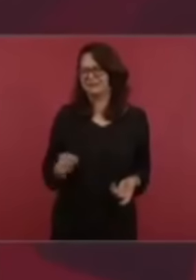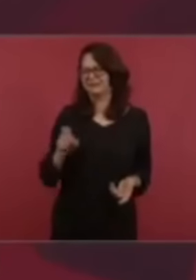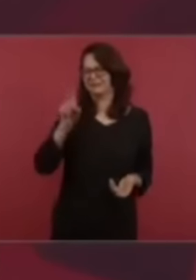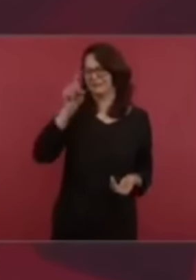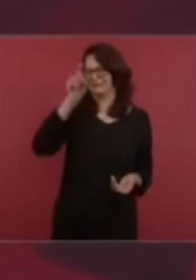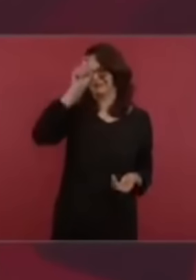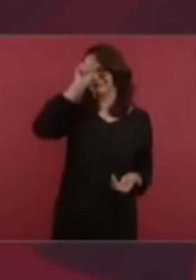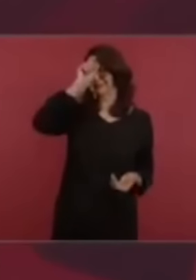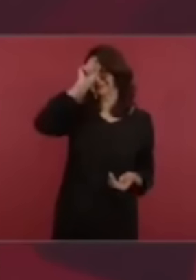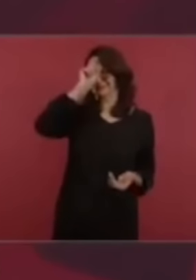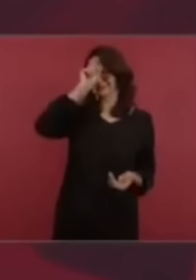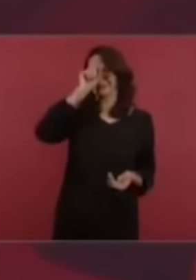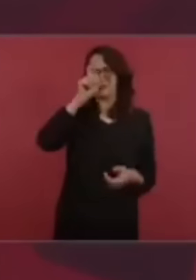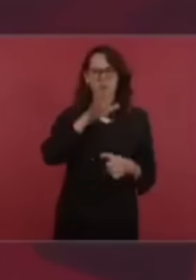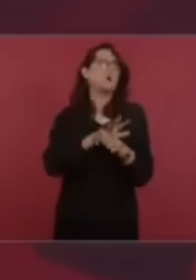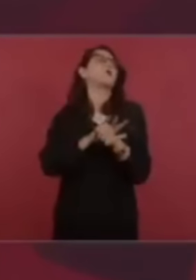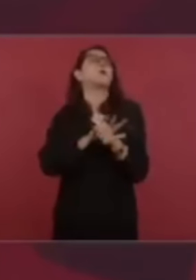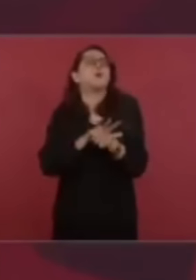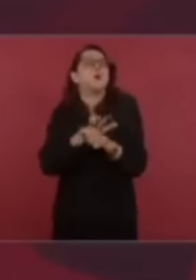razón